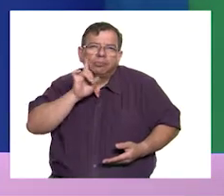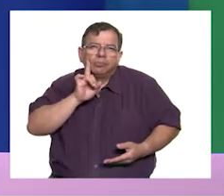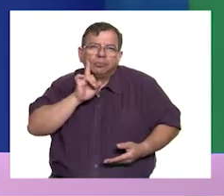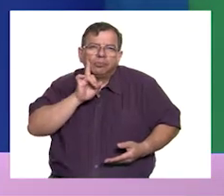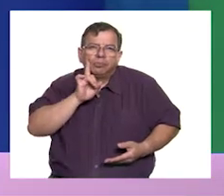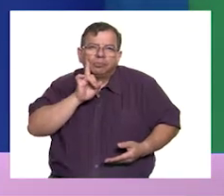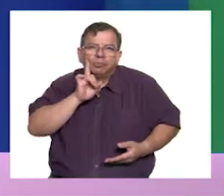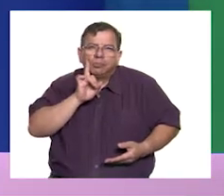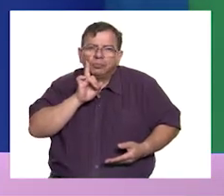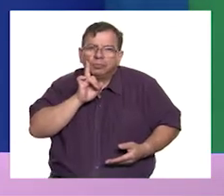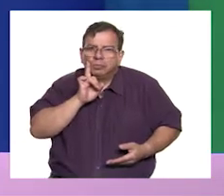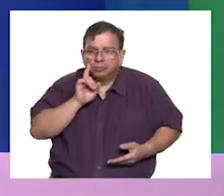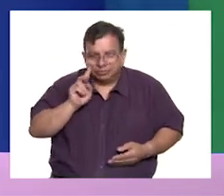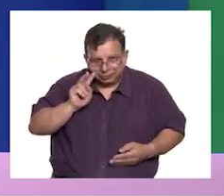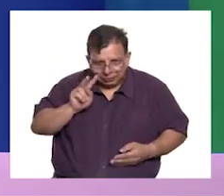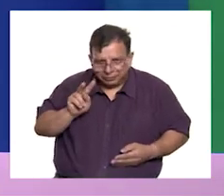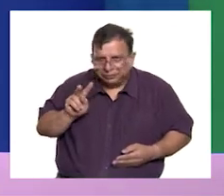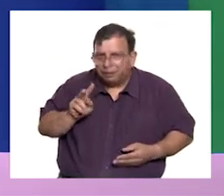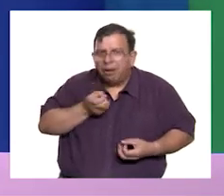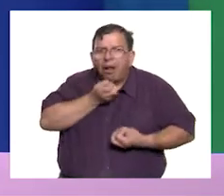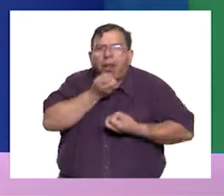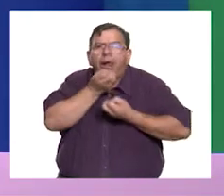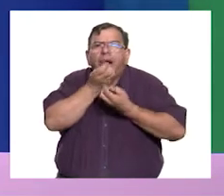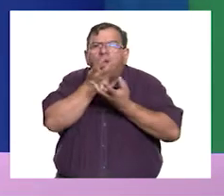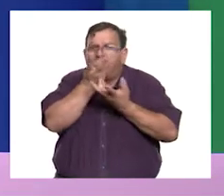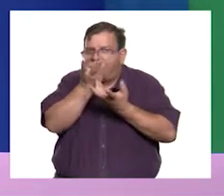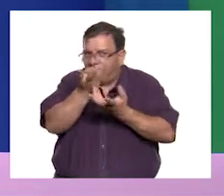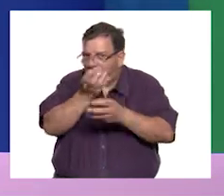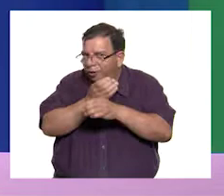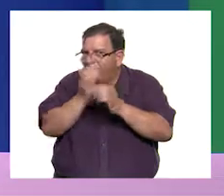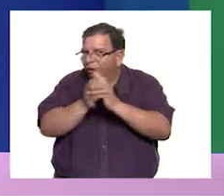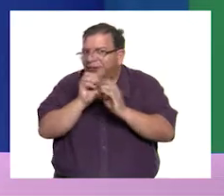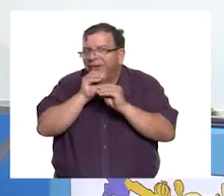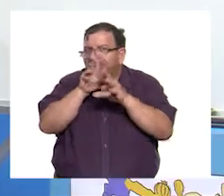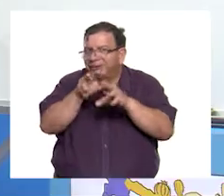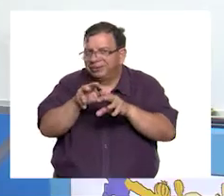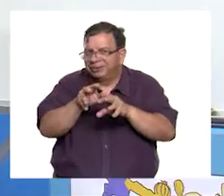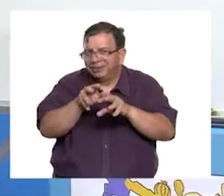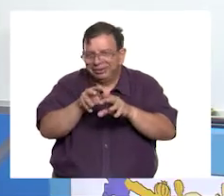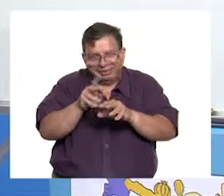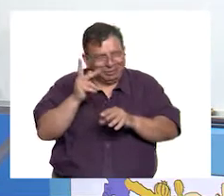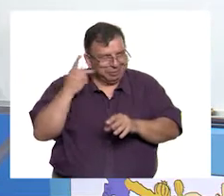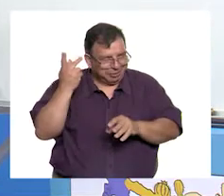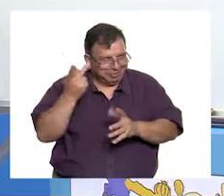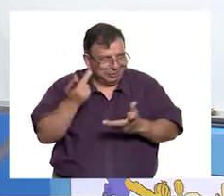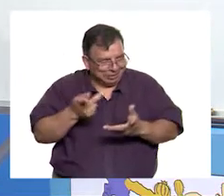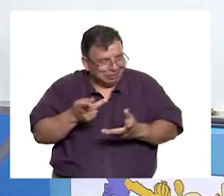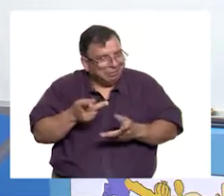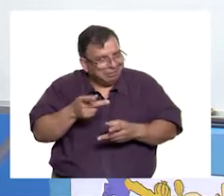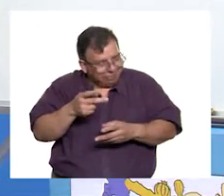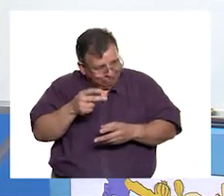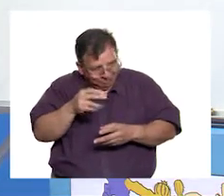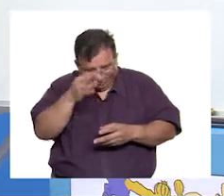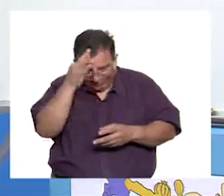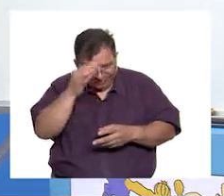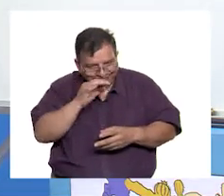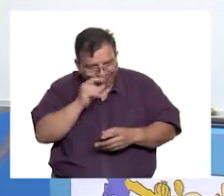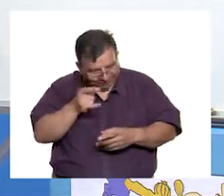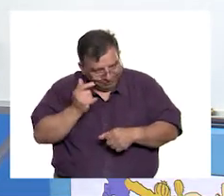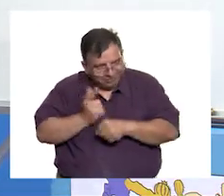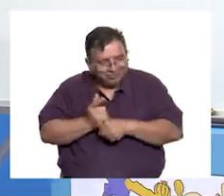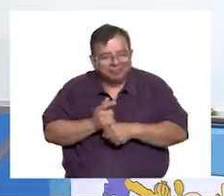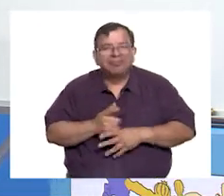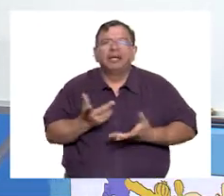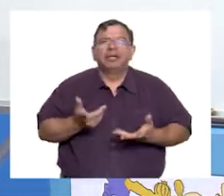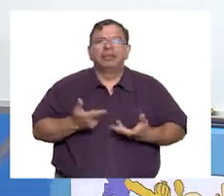y qué bien se fija lo que sale de su boca. Así es, nada tonto el príncipe, ¿verdad? Bueno, para seguir